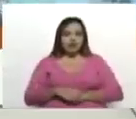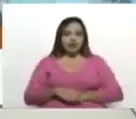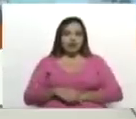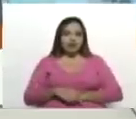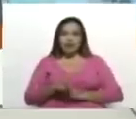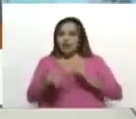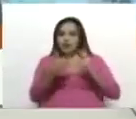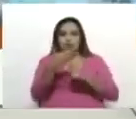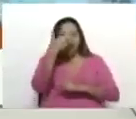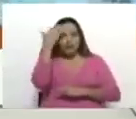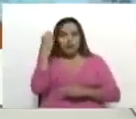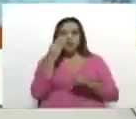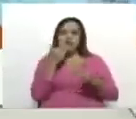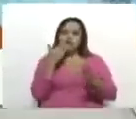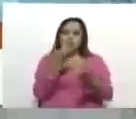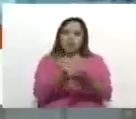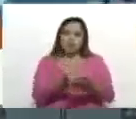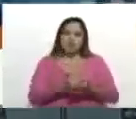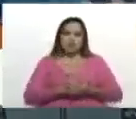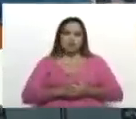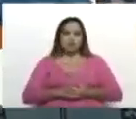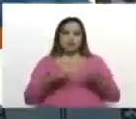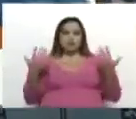sin olvido Muchas gracias